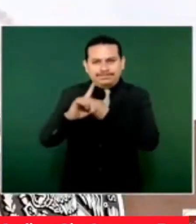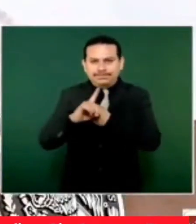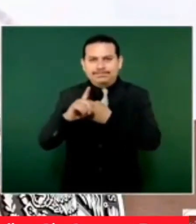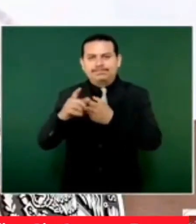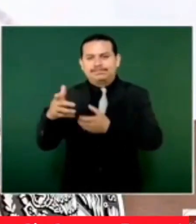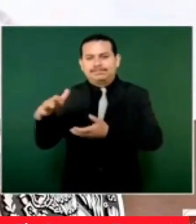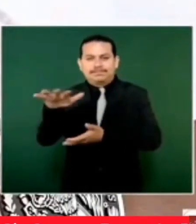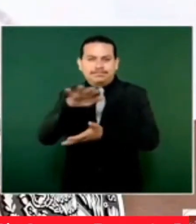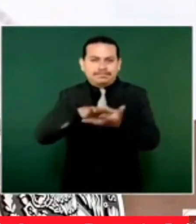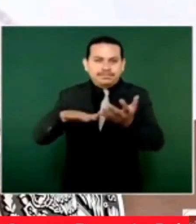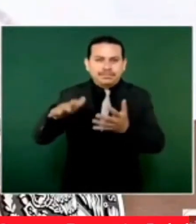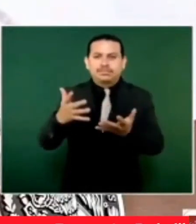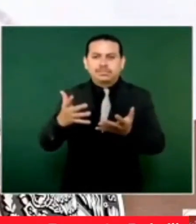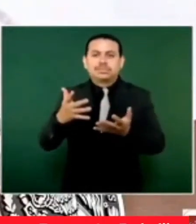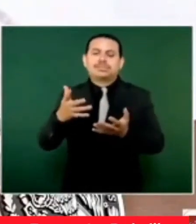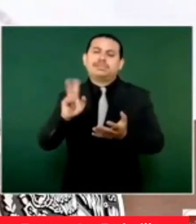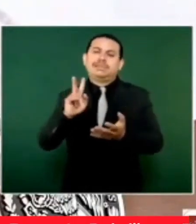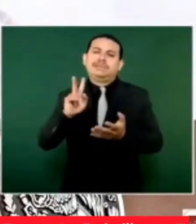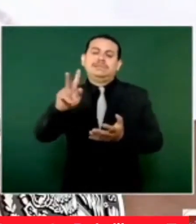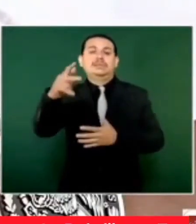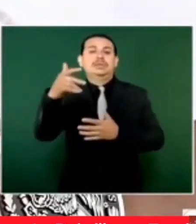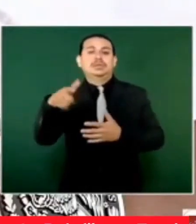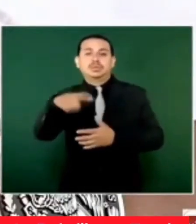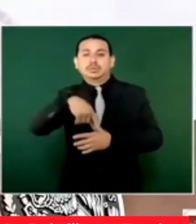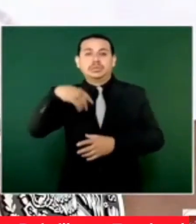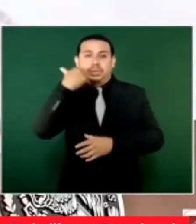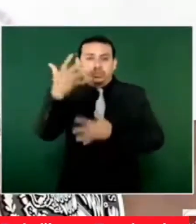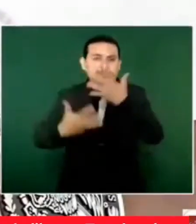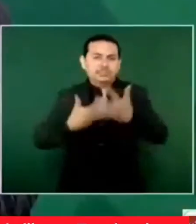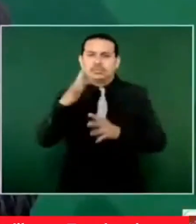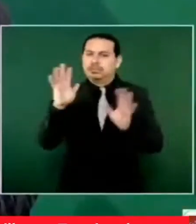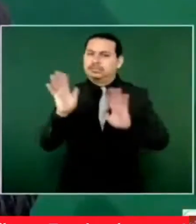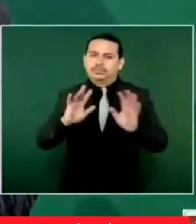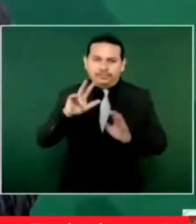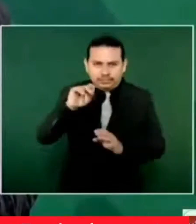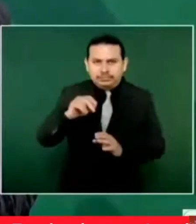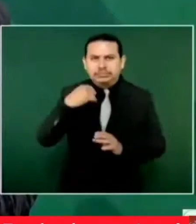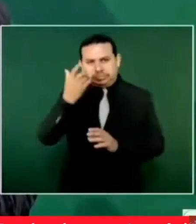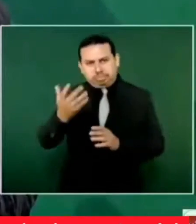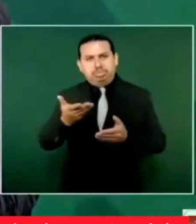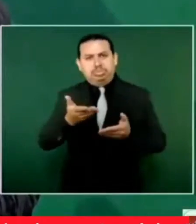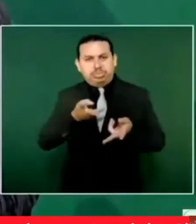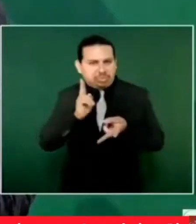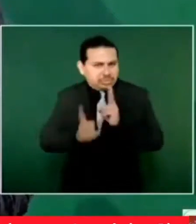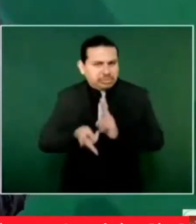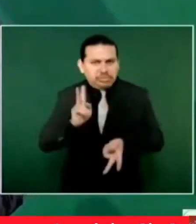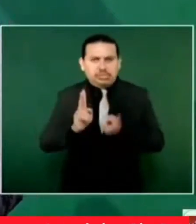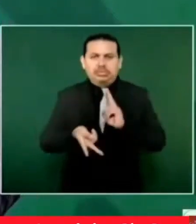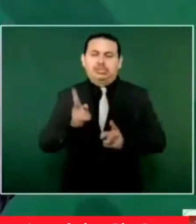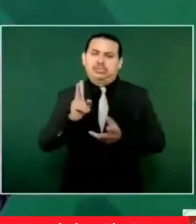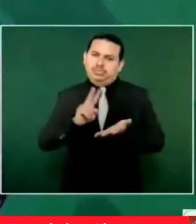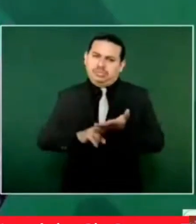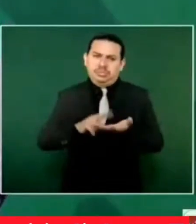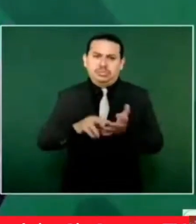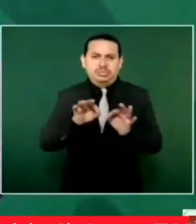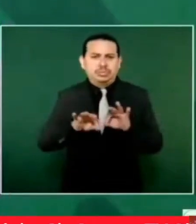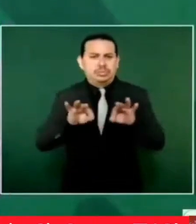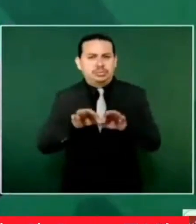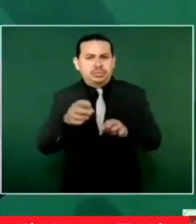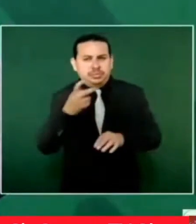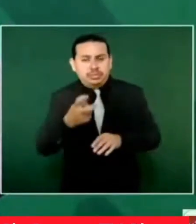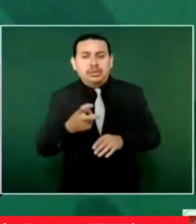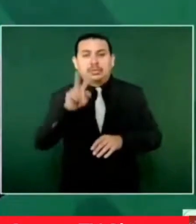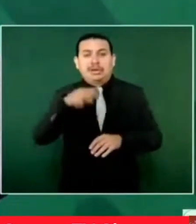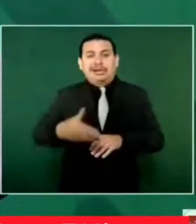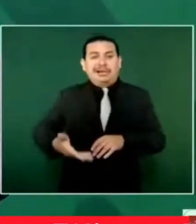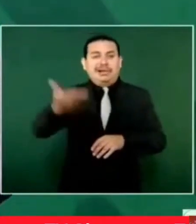el flagelo de la violencia creo que antes se